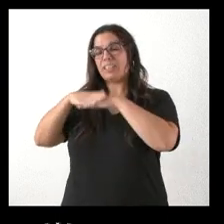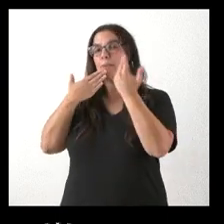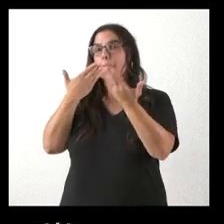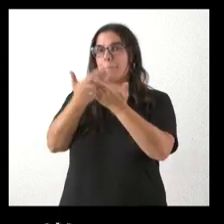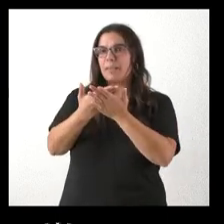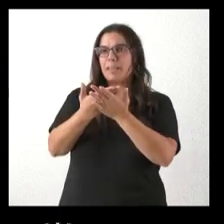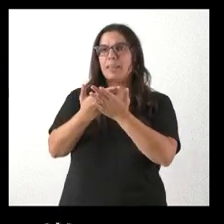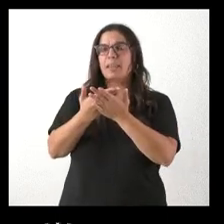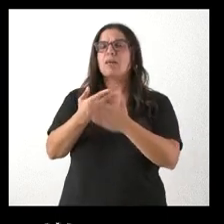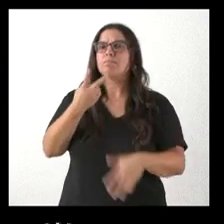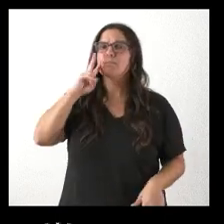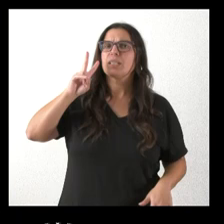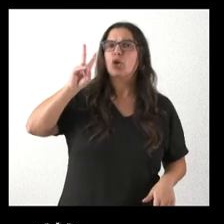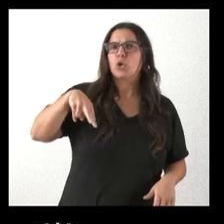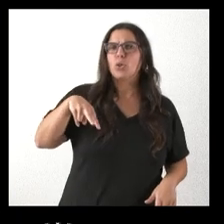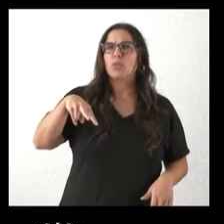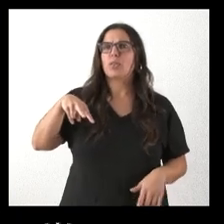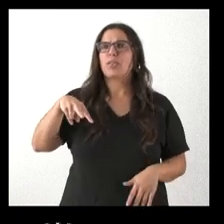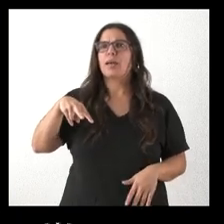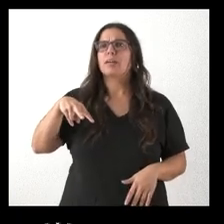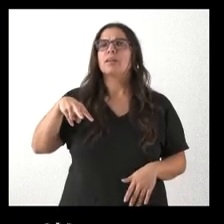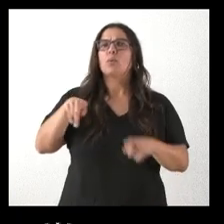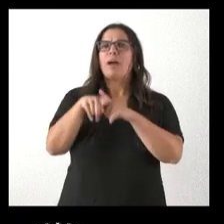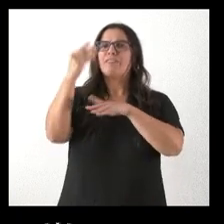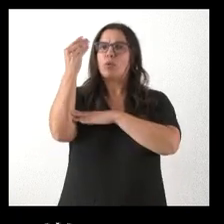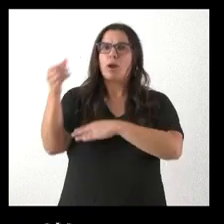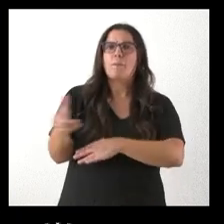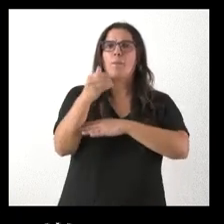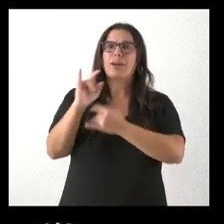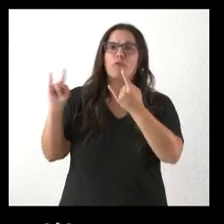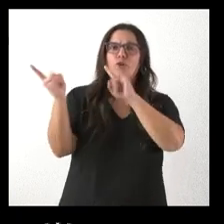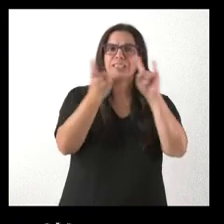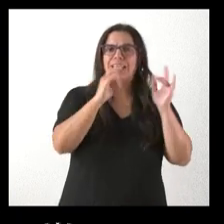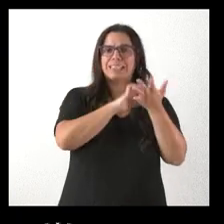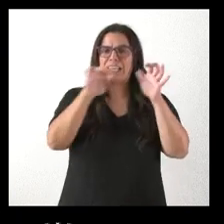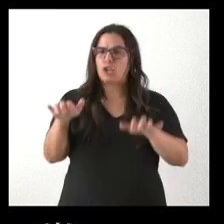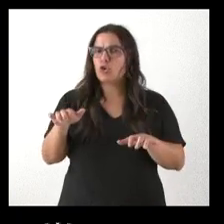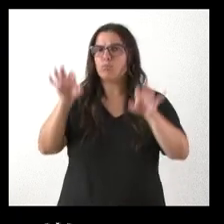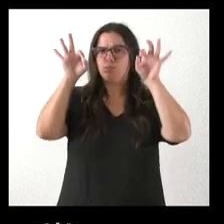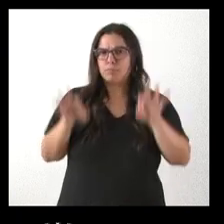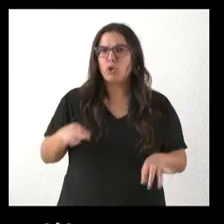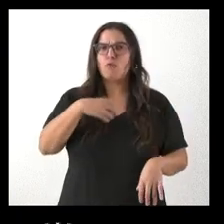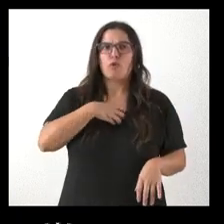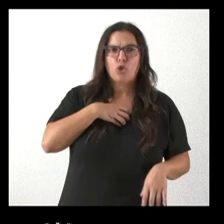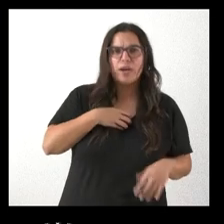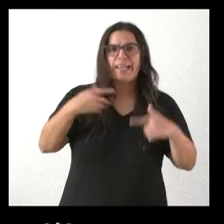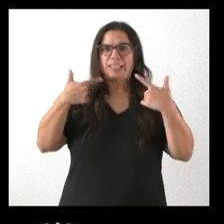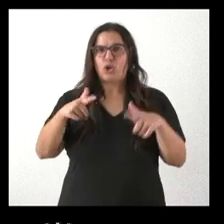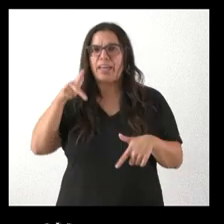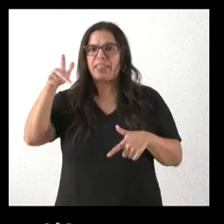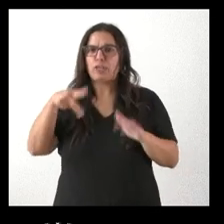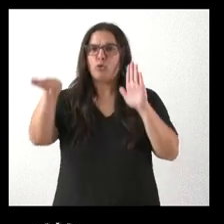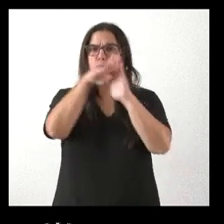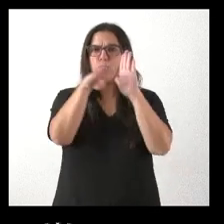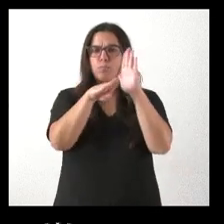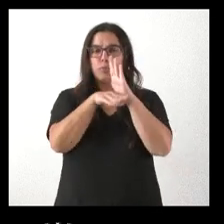que se reconozca la figura de bomberos forestal en Castilla y león como tal con sus funciones categorías y derechos se va a atender esta petición por parte